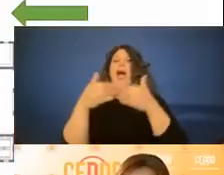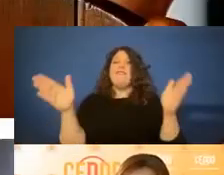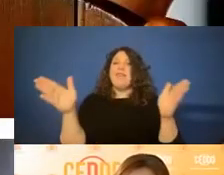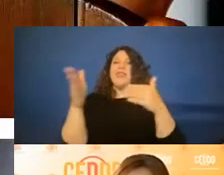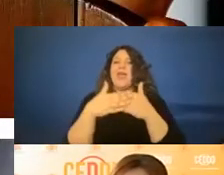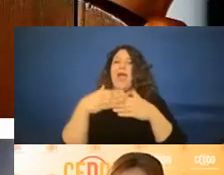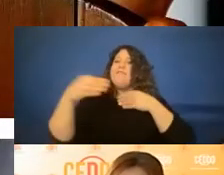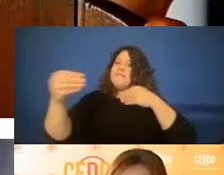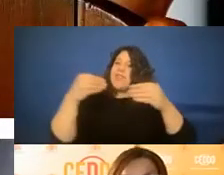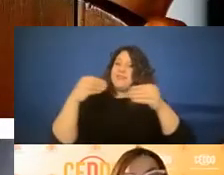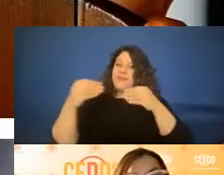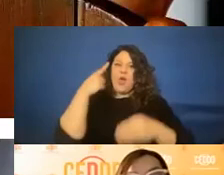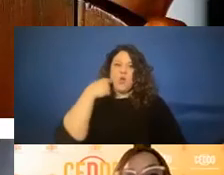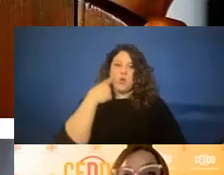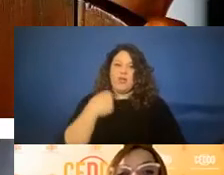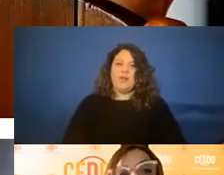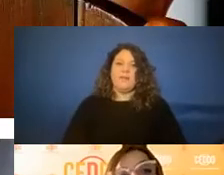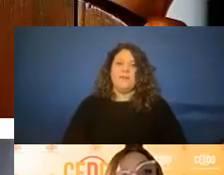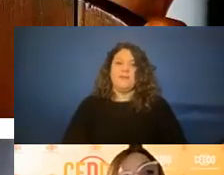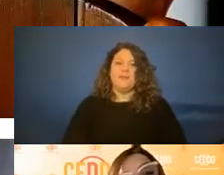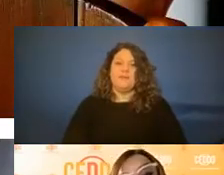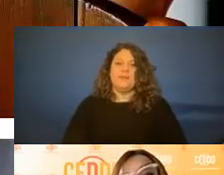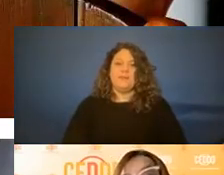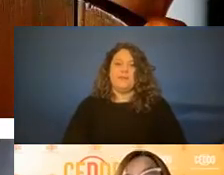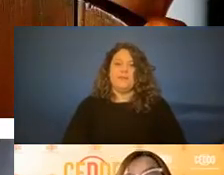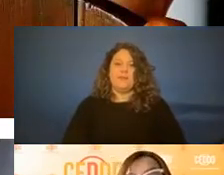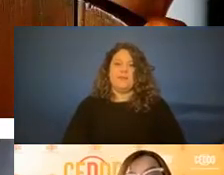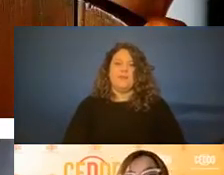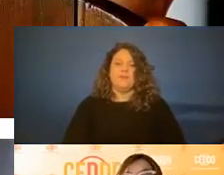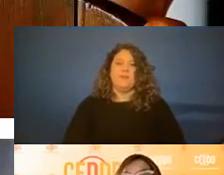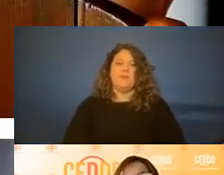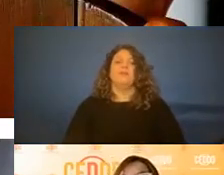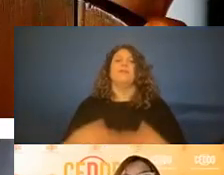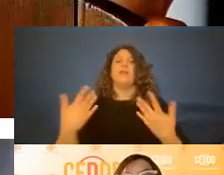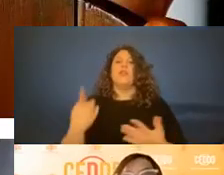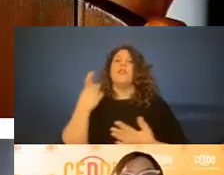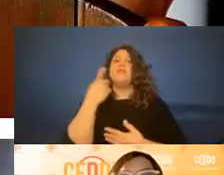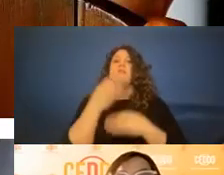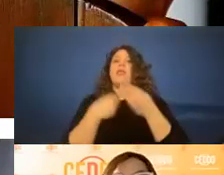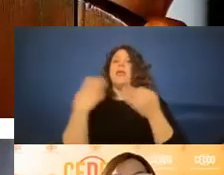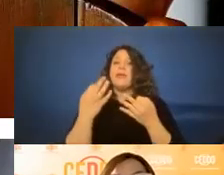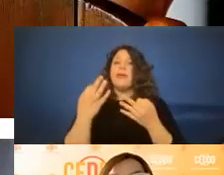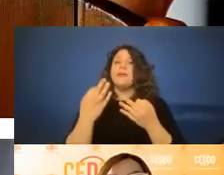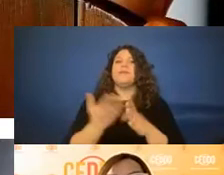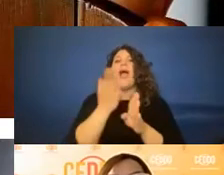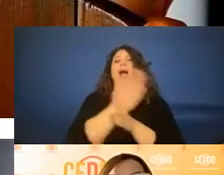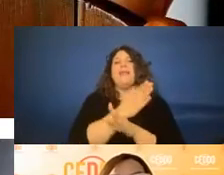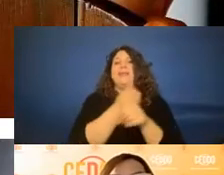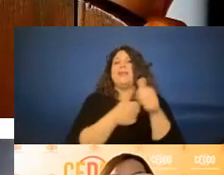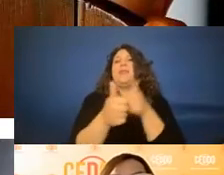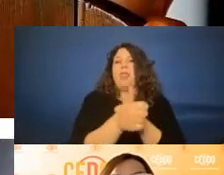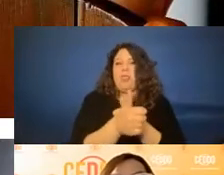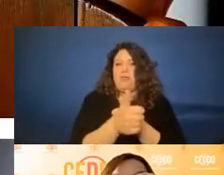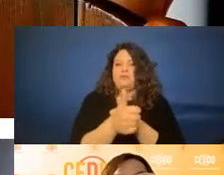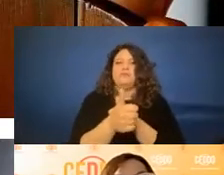flexibilizando rutinas. Entonces, tengo que hacer una anticipación con una información clara, tengo que